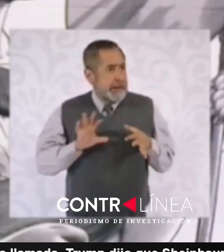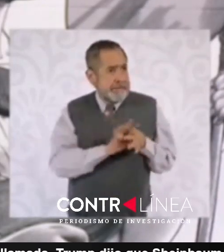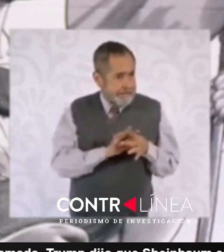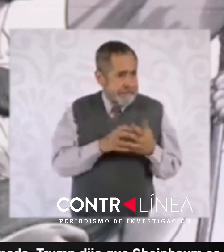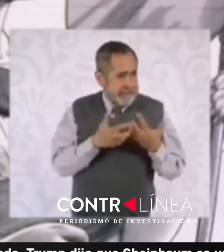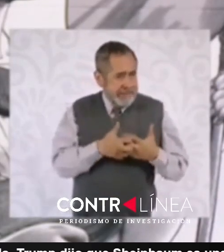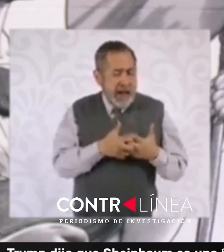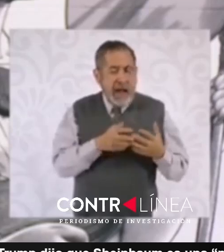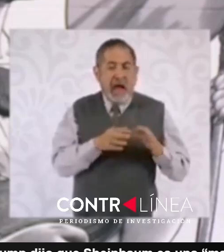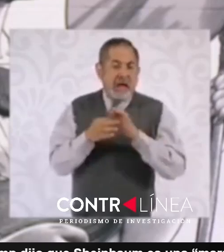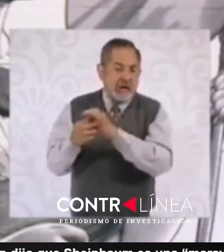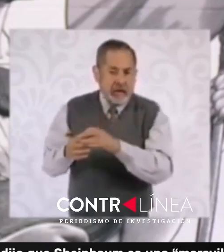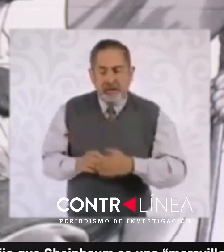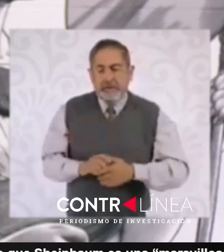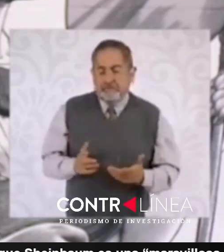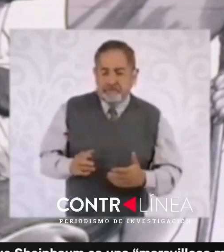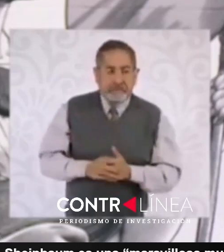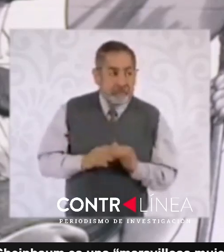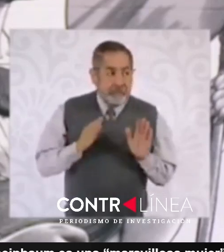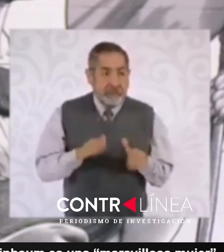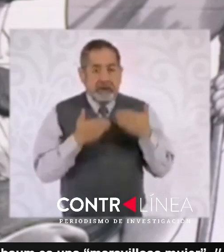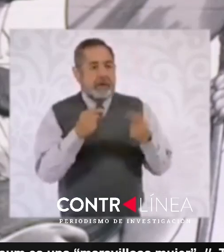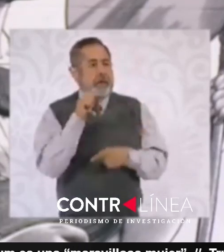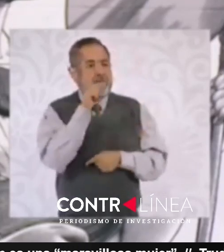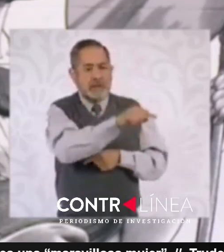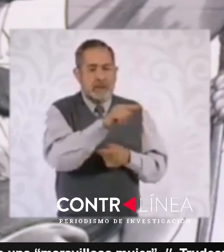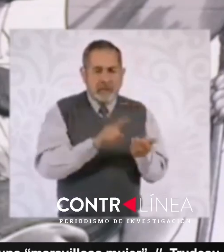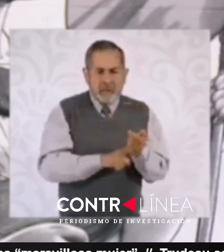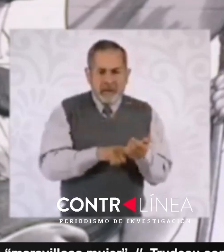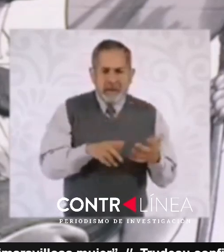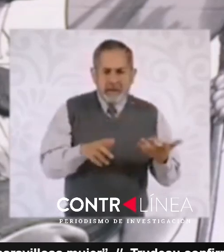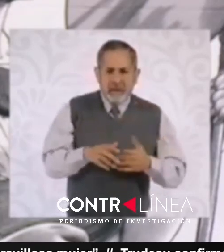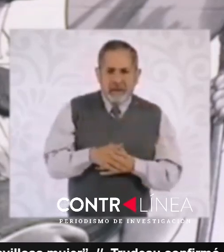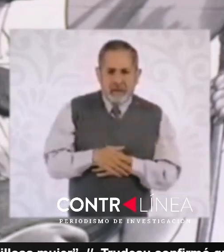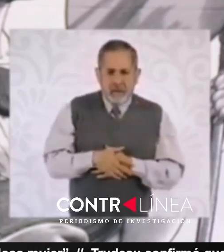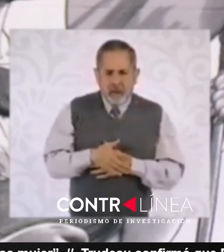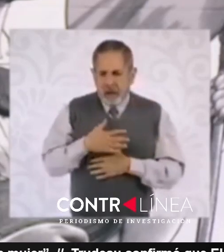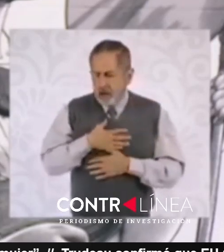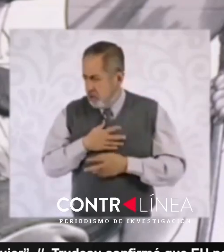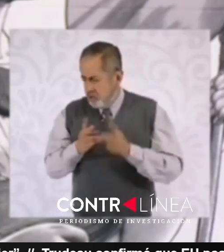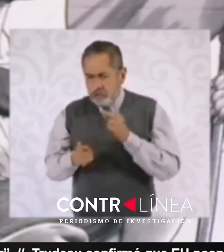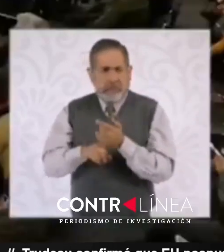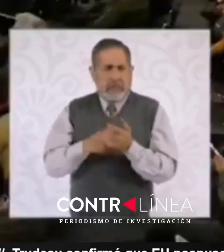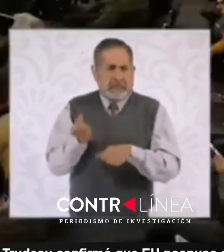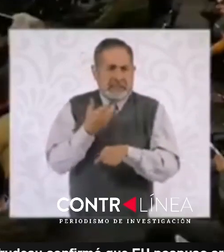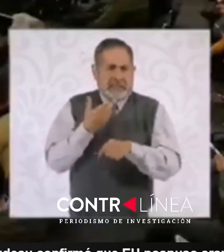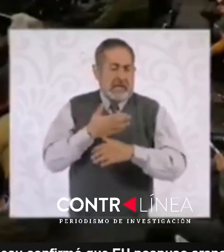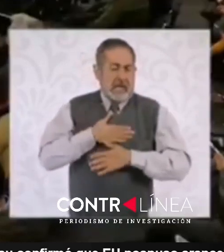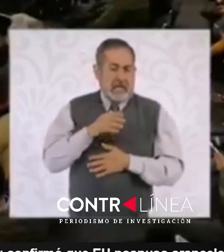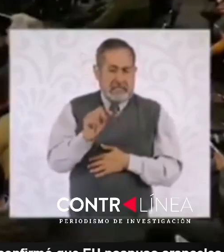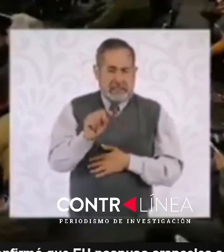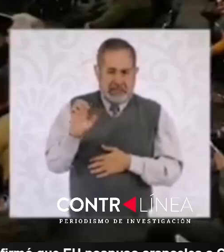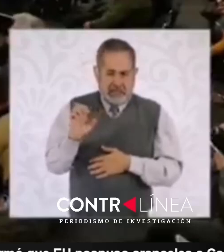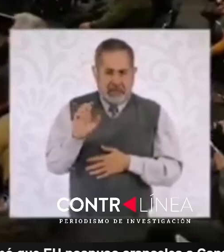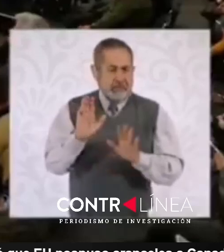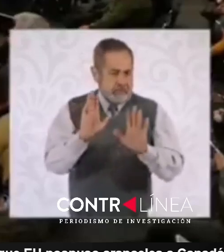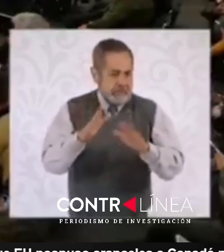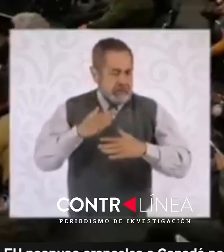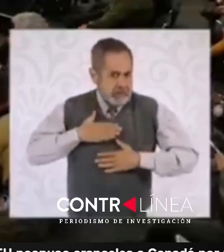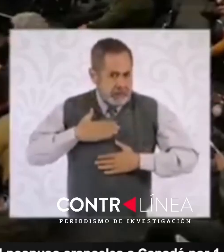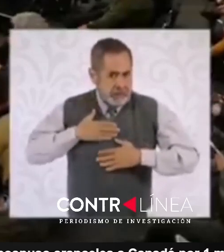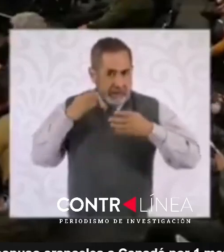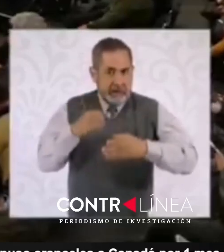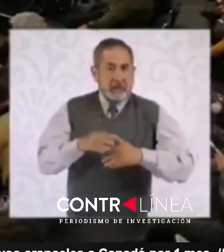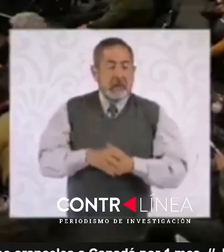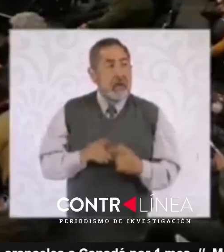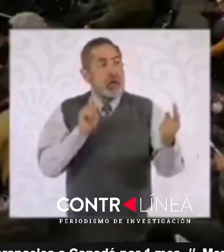del otro lado tienes una gente que viene del sector financiero, en mi caso, en el caso economía, que viene del sector financiero, que